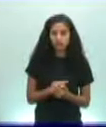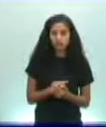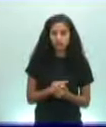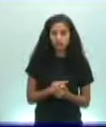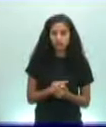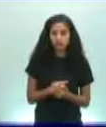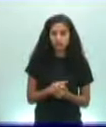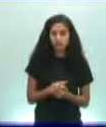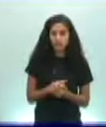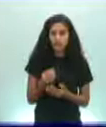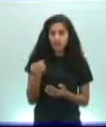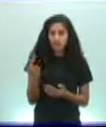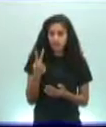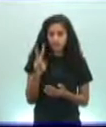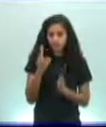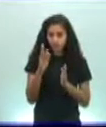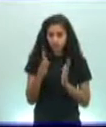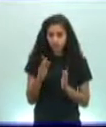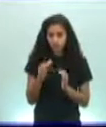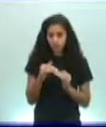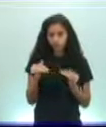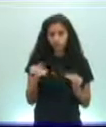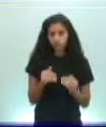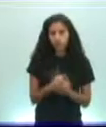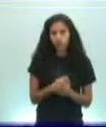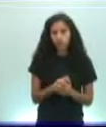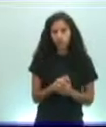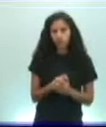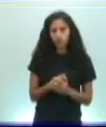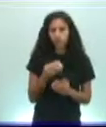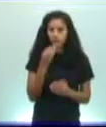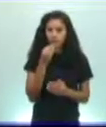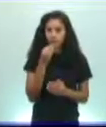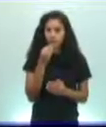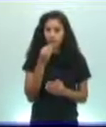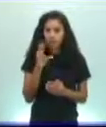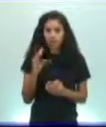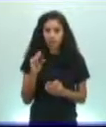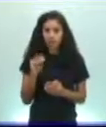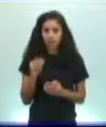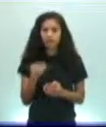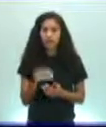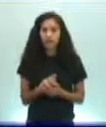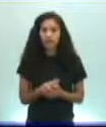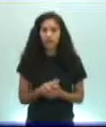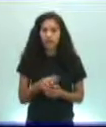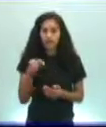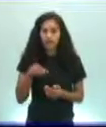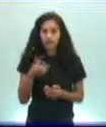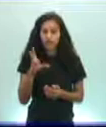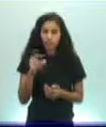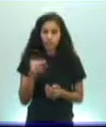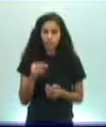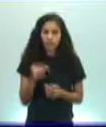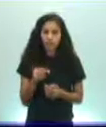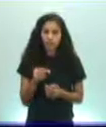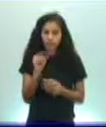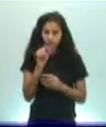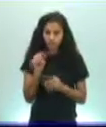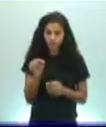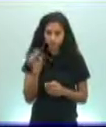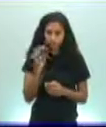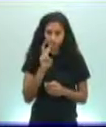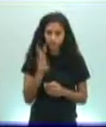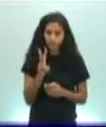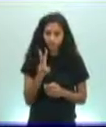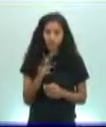en la fila 2 y podremos decir entonces que esta raíz cúbica no es más